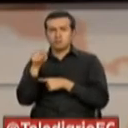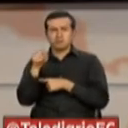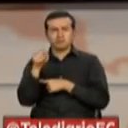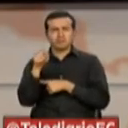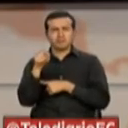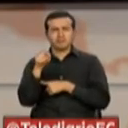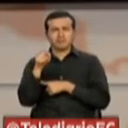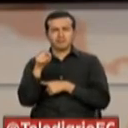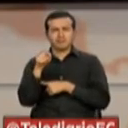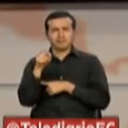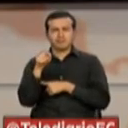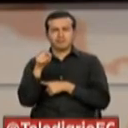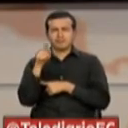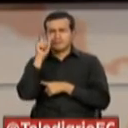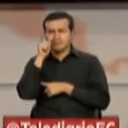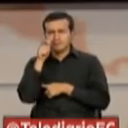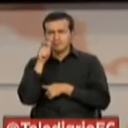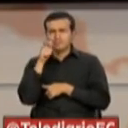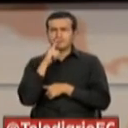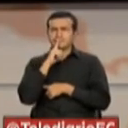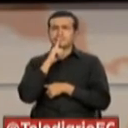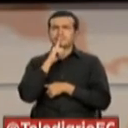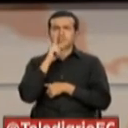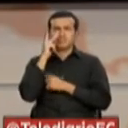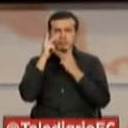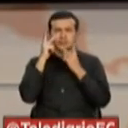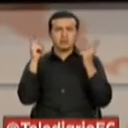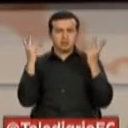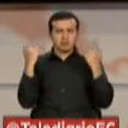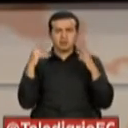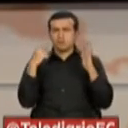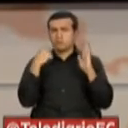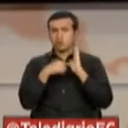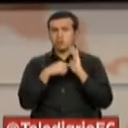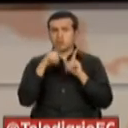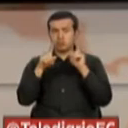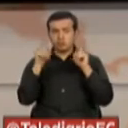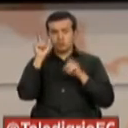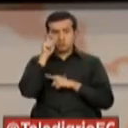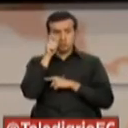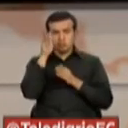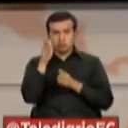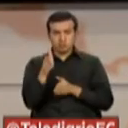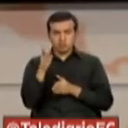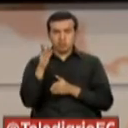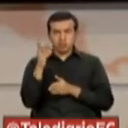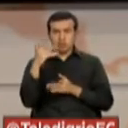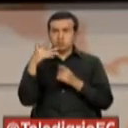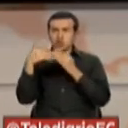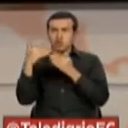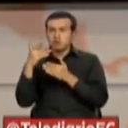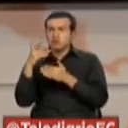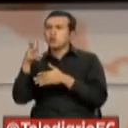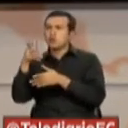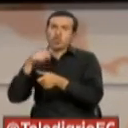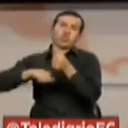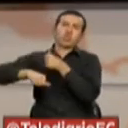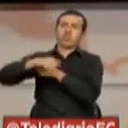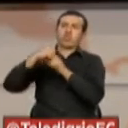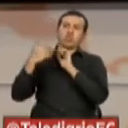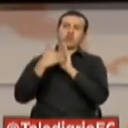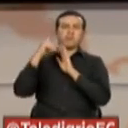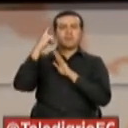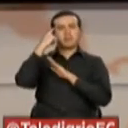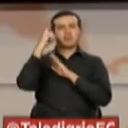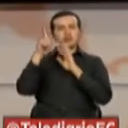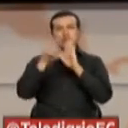que anula la veeduría. De hecho, hemos visto ya el caso de algunos veedores que han sido acusados de injuria. Tendría que reformarse